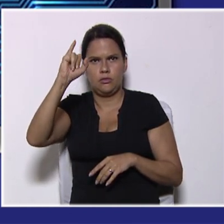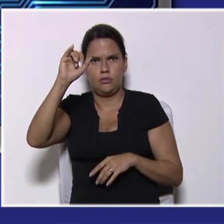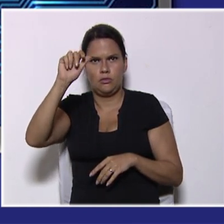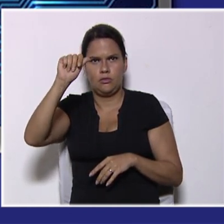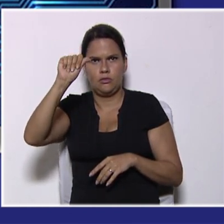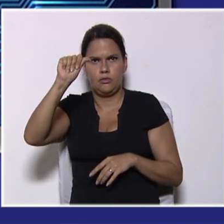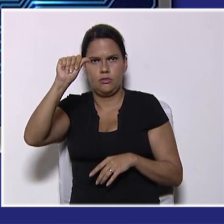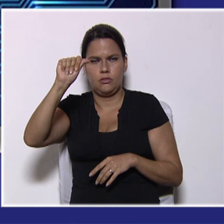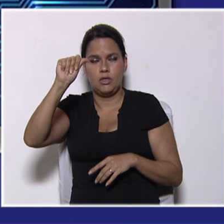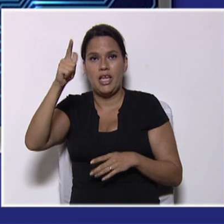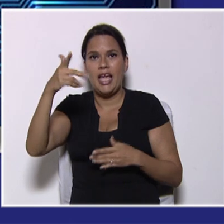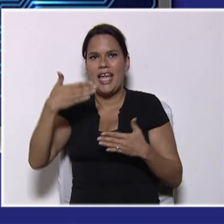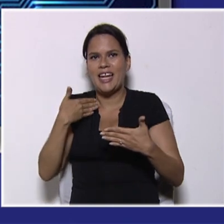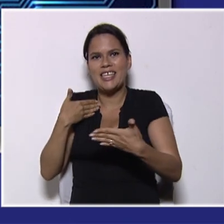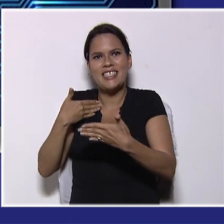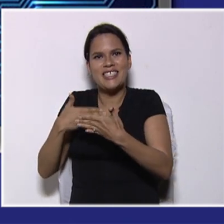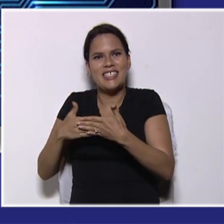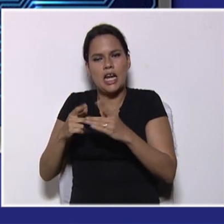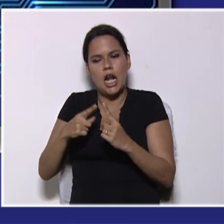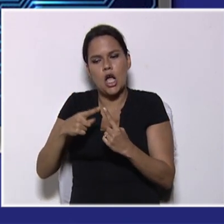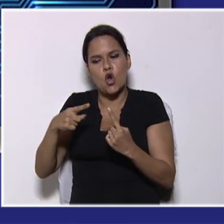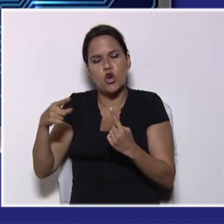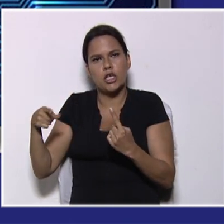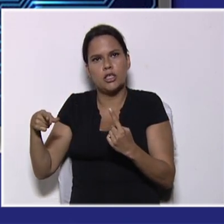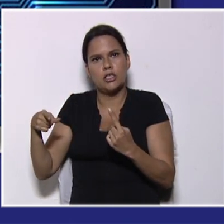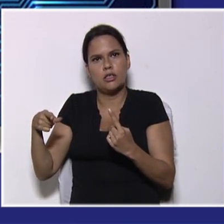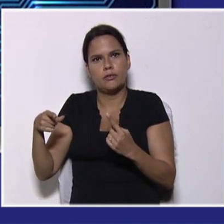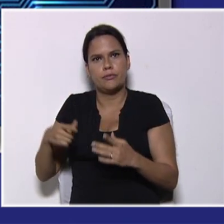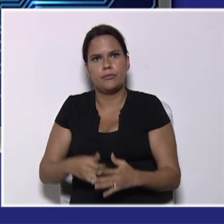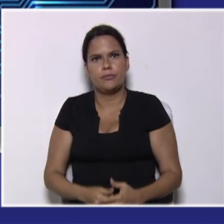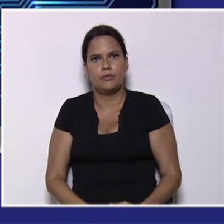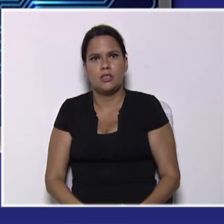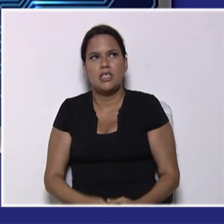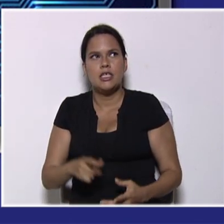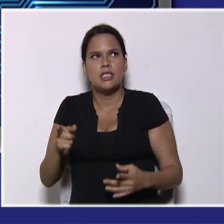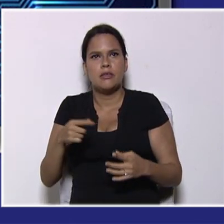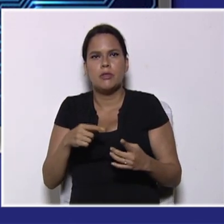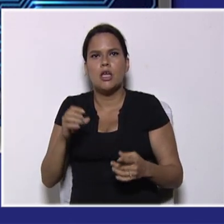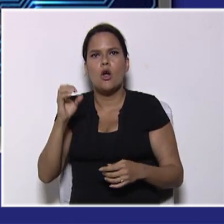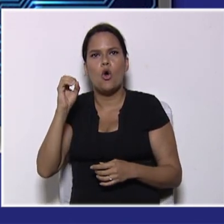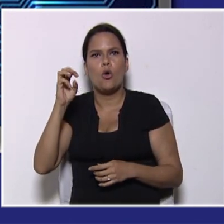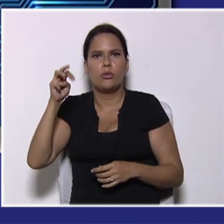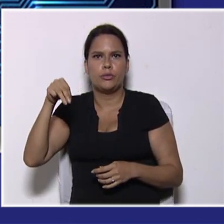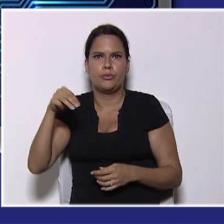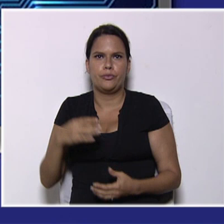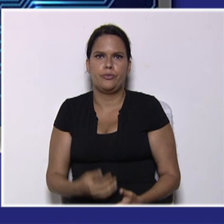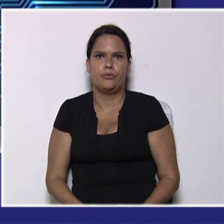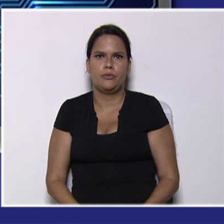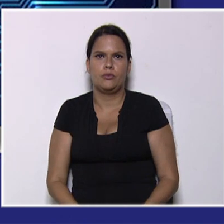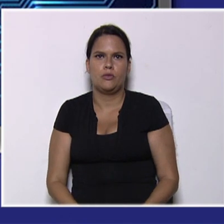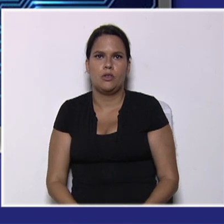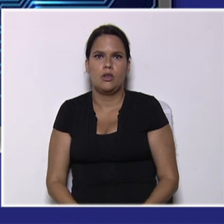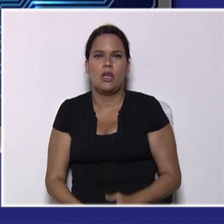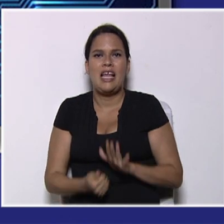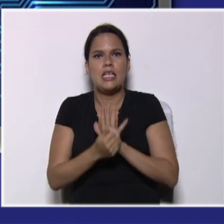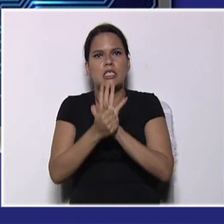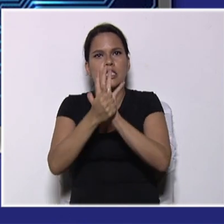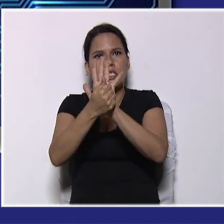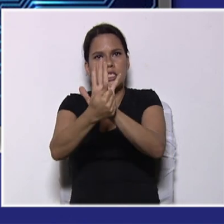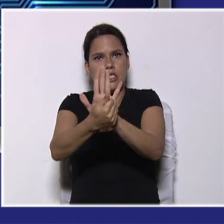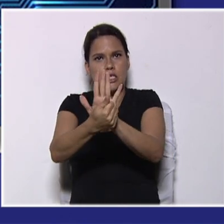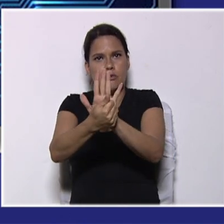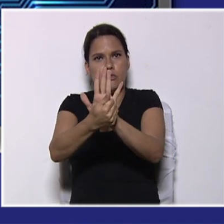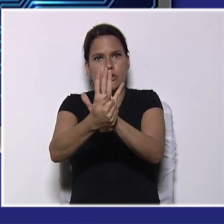corriente en un circuito eléctrico. La resistencia se mide en ohmios, que se simbolizan con la letra